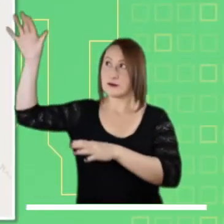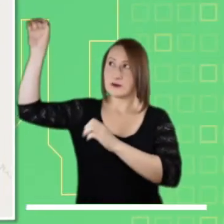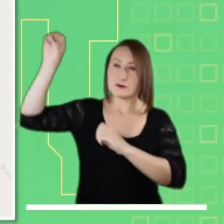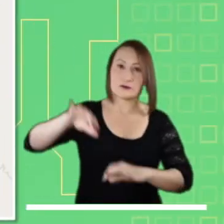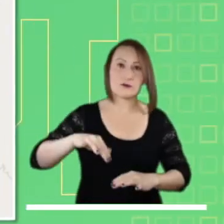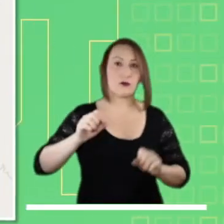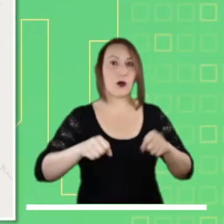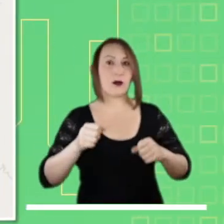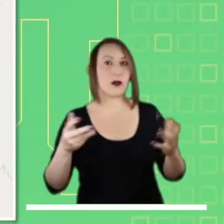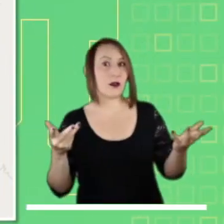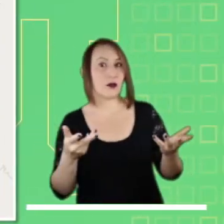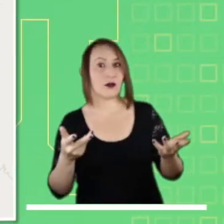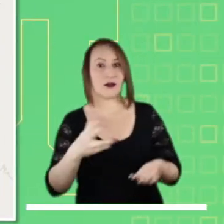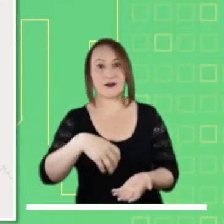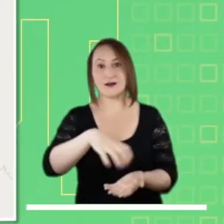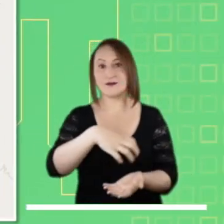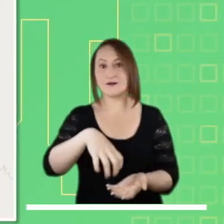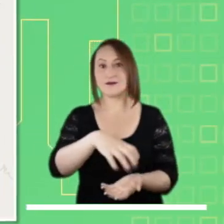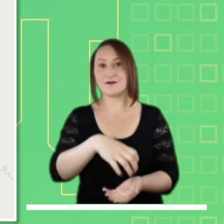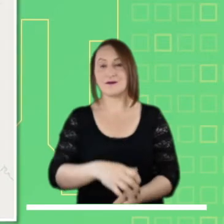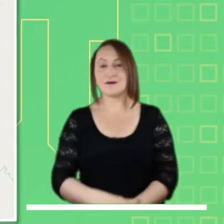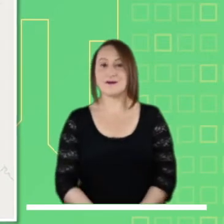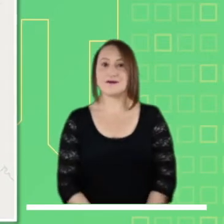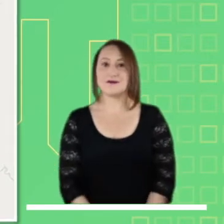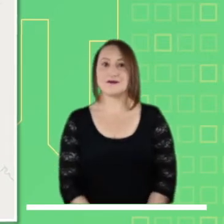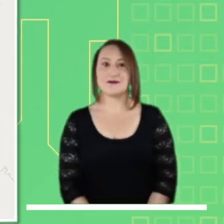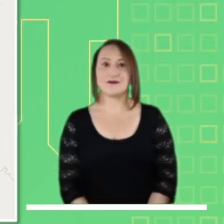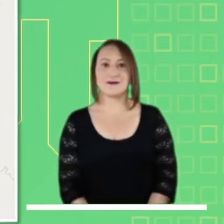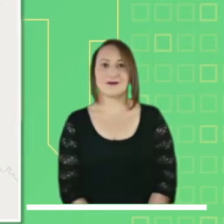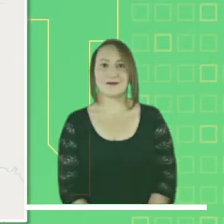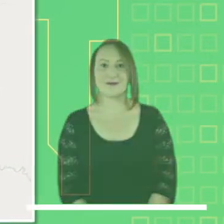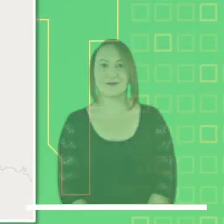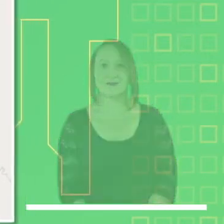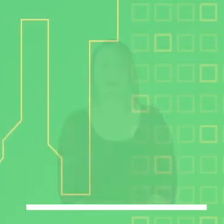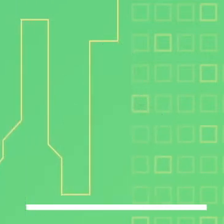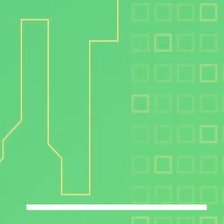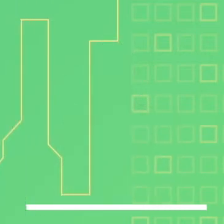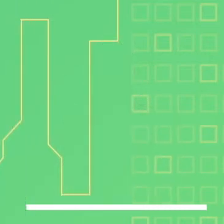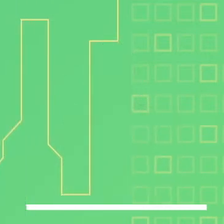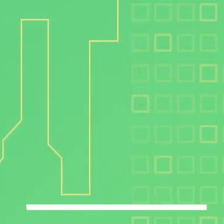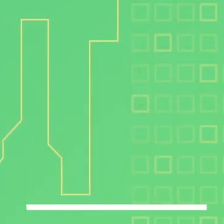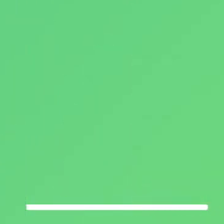Se recomienda precaución por posibles deslizamientos en Santander.